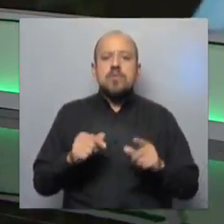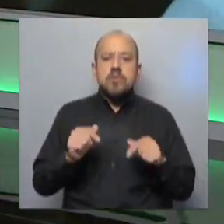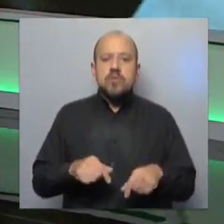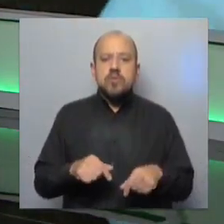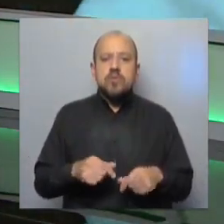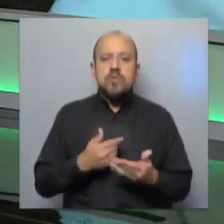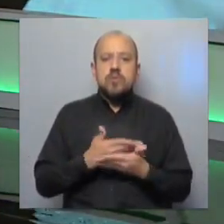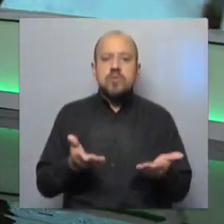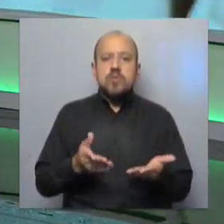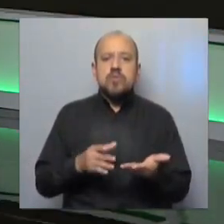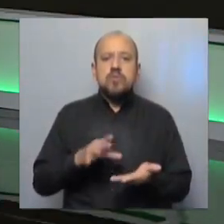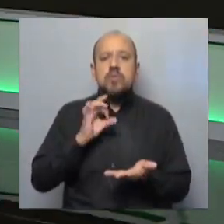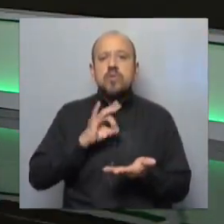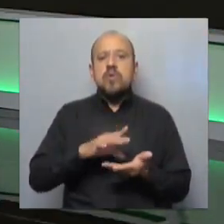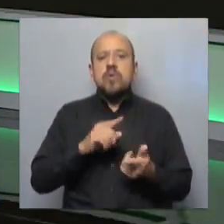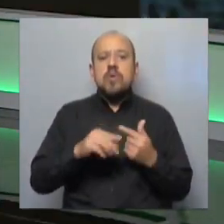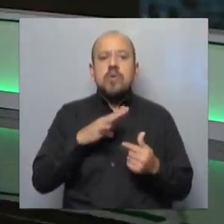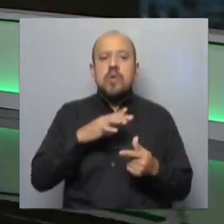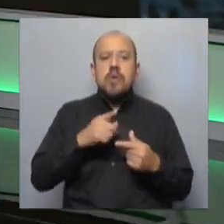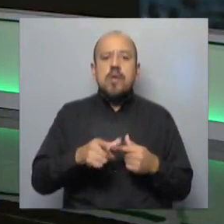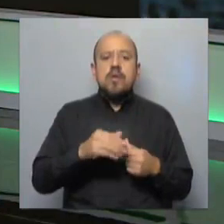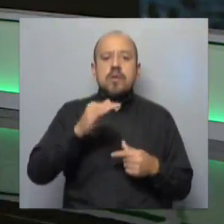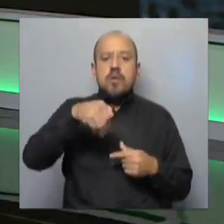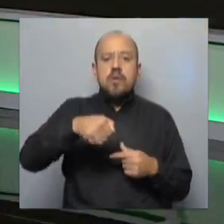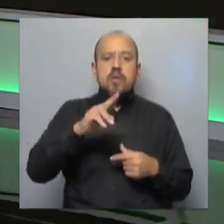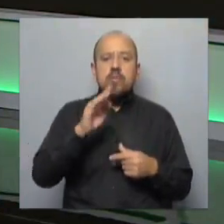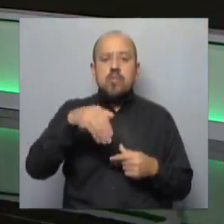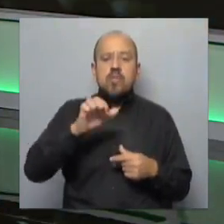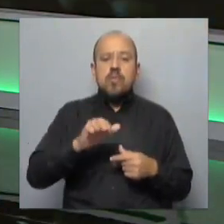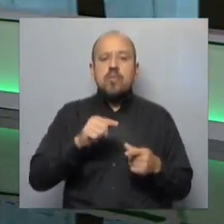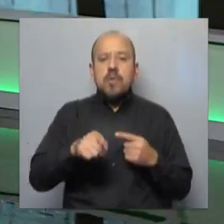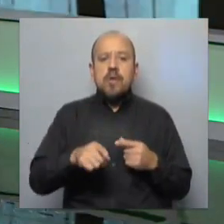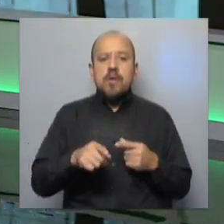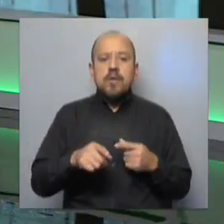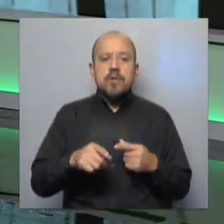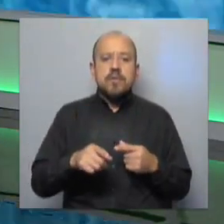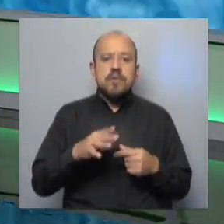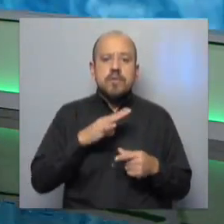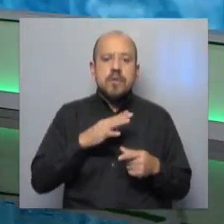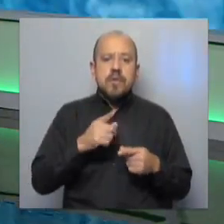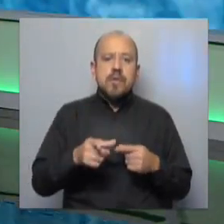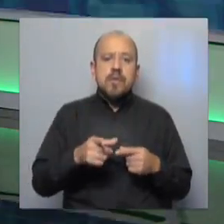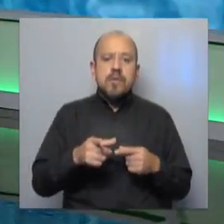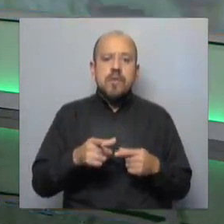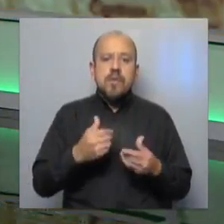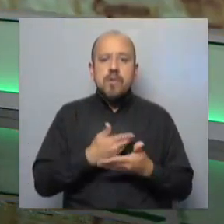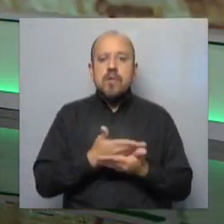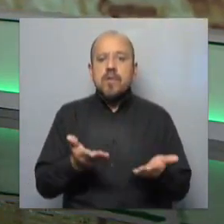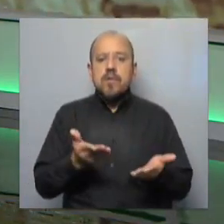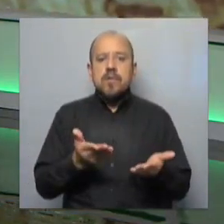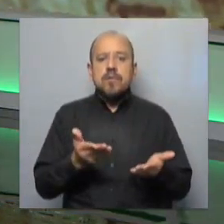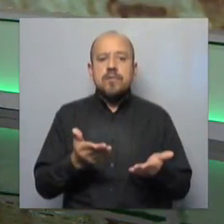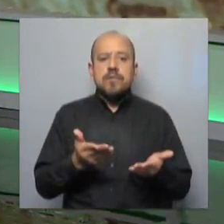aquel desarraigo está en el mundo el museo de la memoria que además tiene una muestra permanente